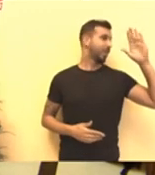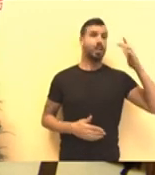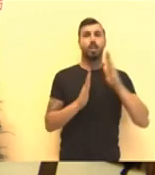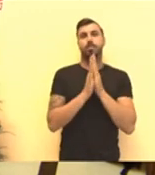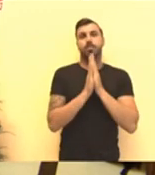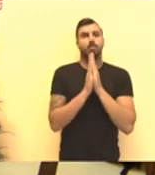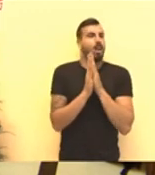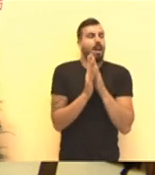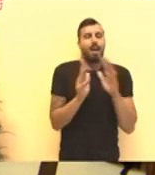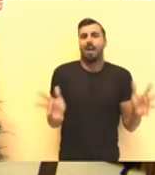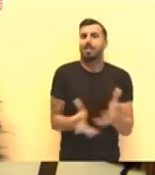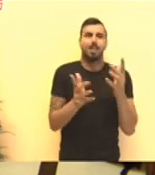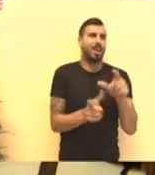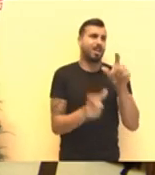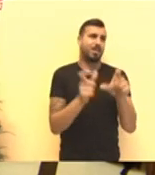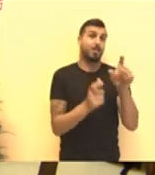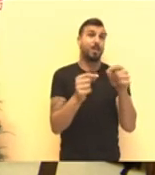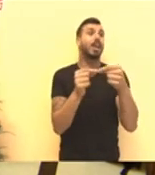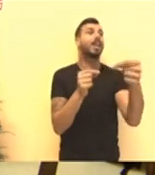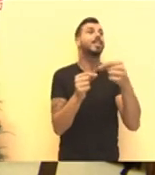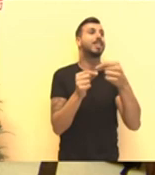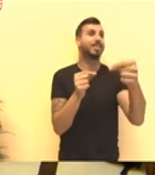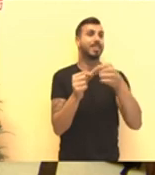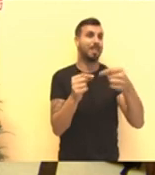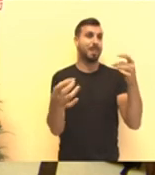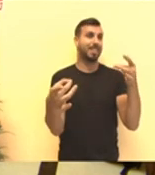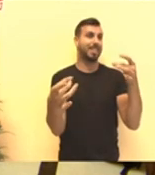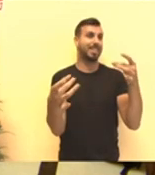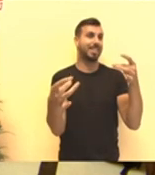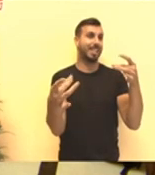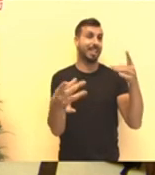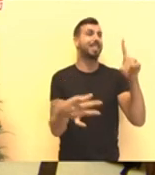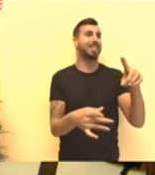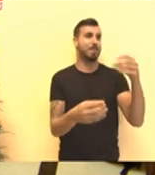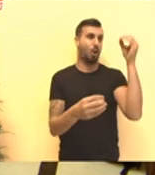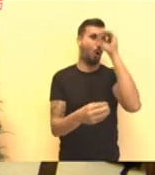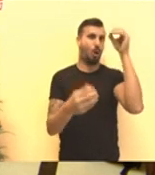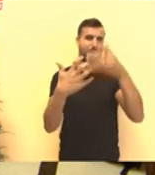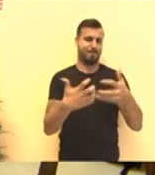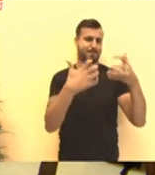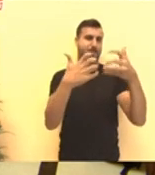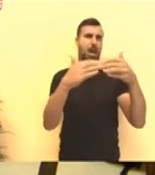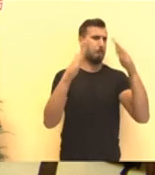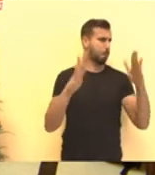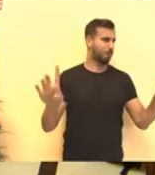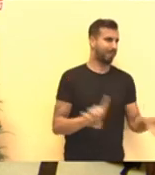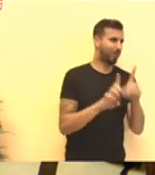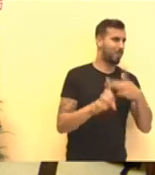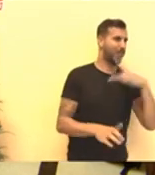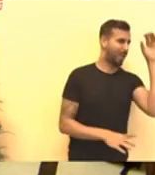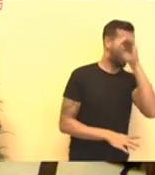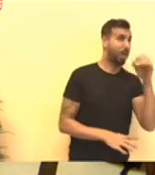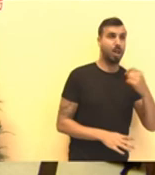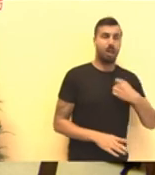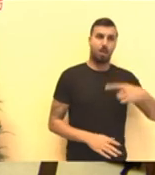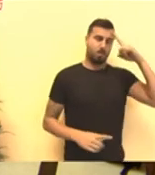Animar a todo el mundo que participe, también a las personas que están en el streaming, que no nos olvidamos de ellas, aunque estén en sus casitas. A mí me